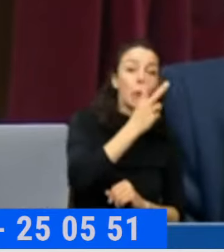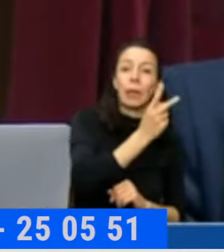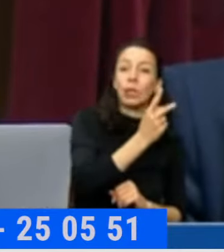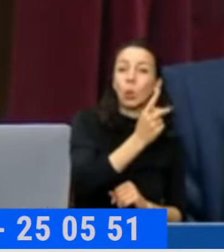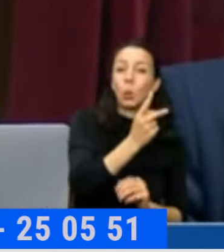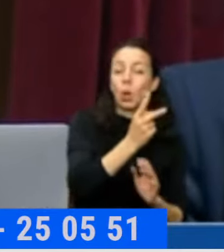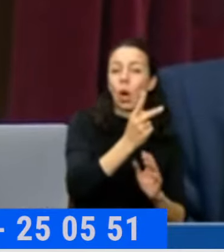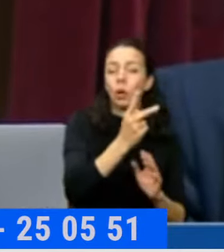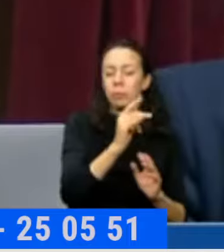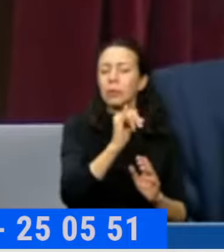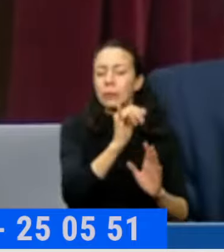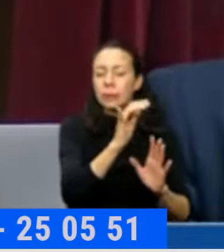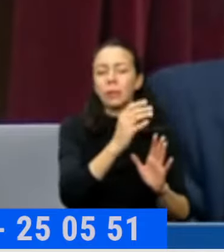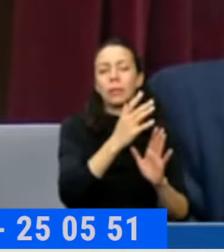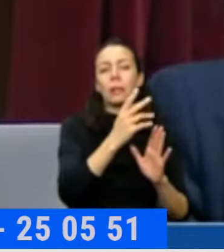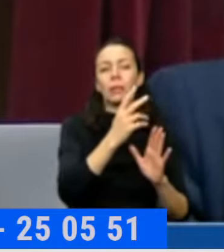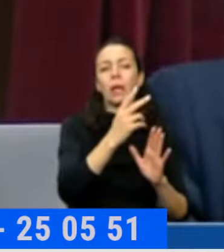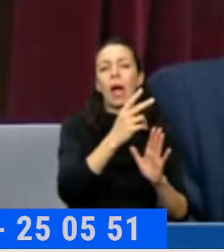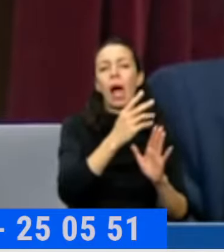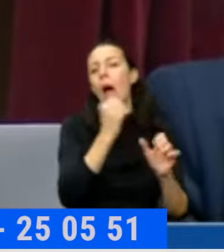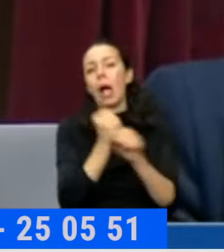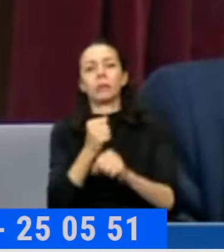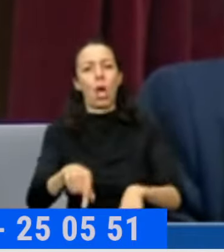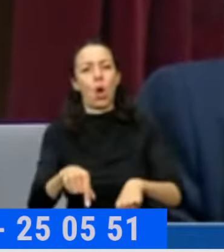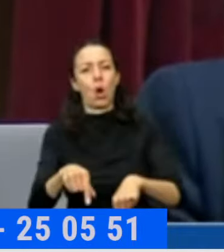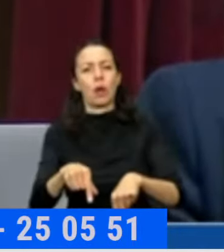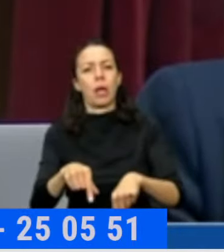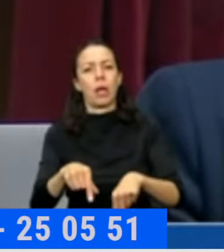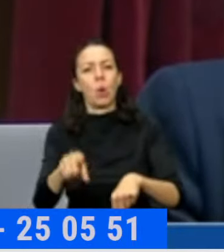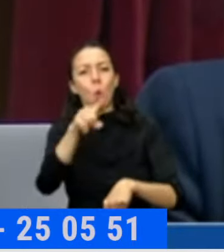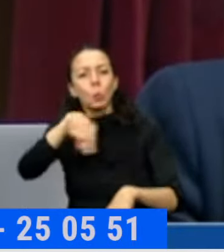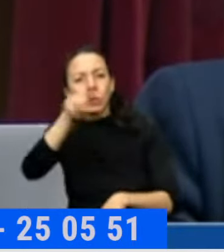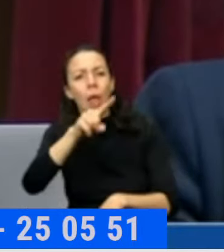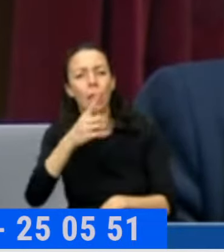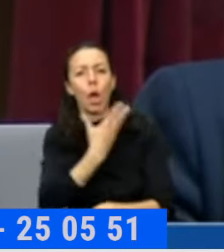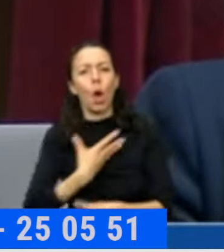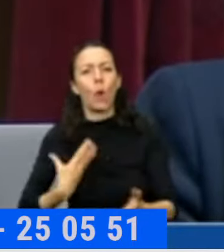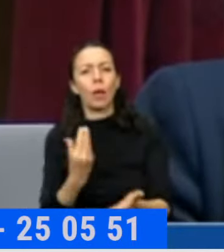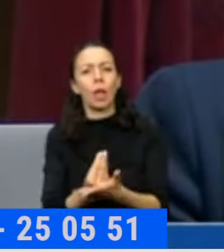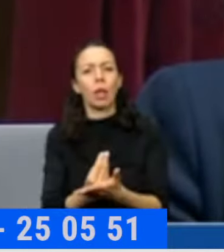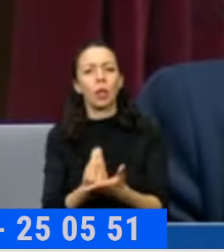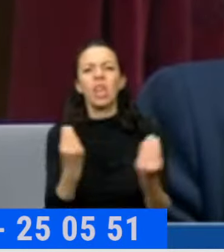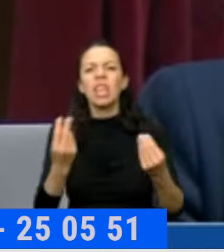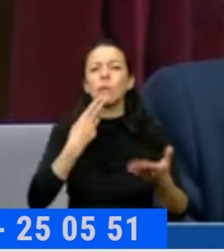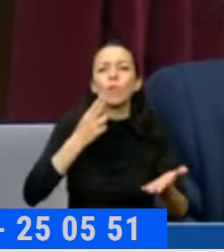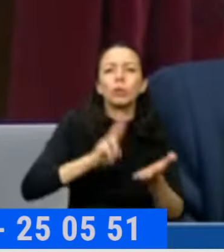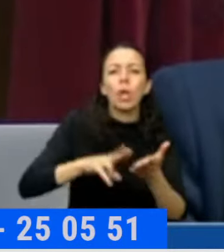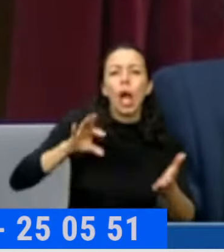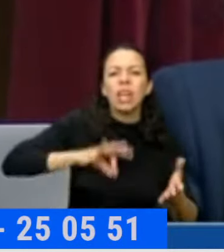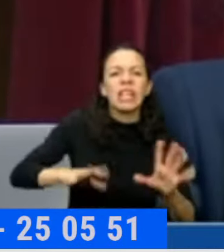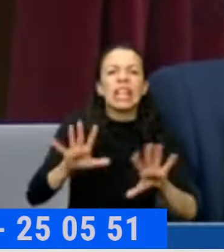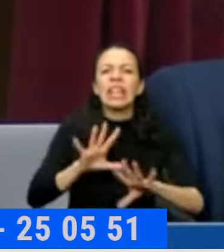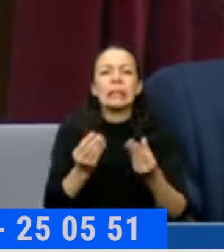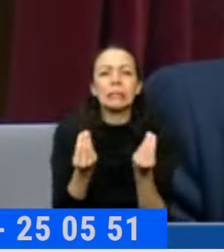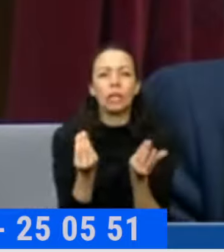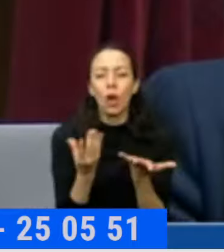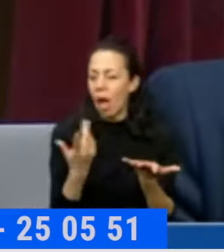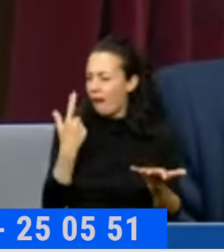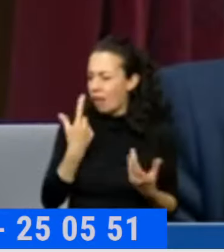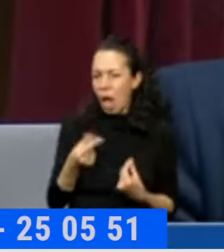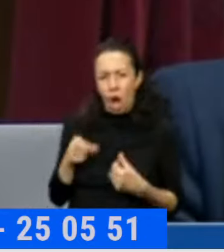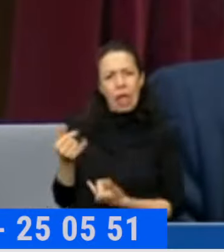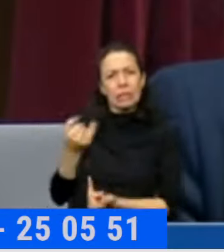problema, cuatro se le puede dar de los 15 que ellos quieren. Pero también tiene que decirnos cuáles son las bases, por qué quieren esas